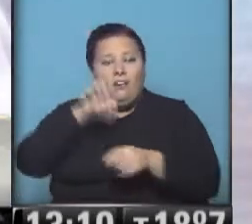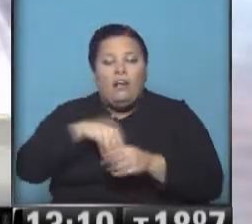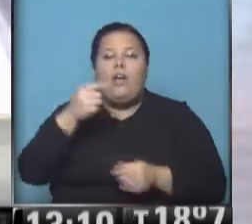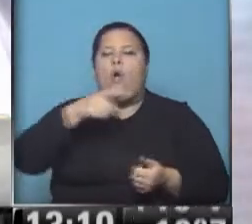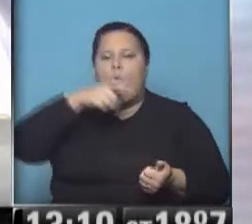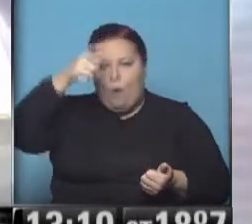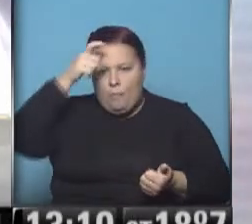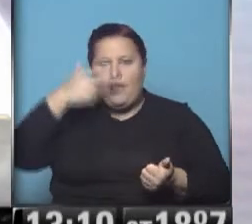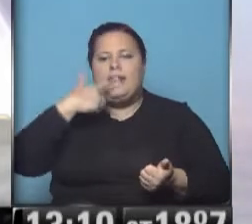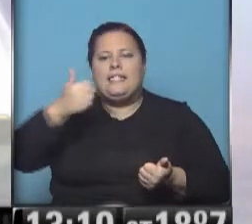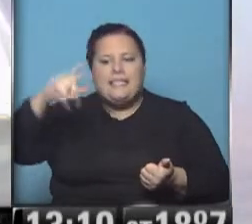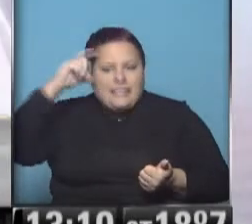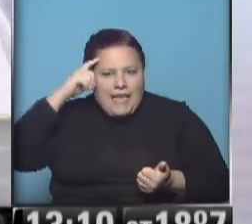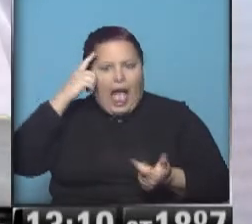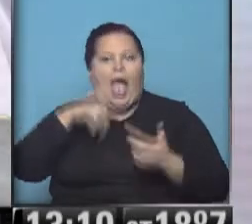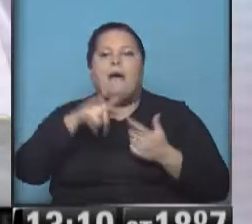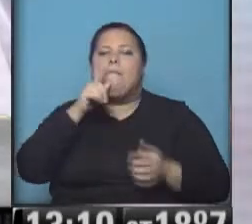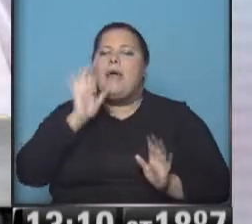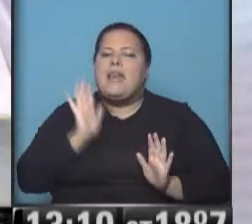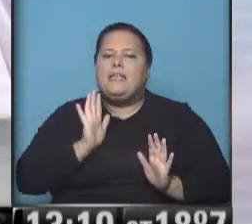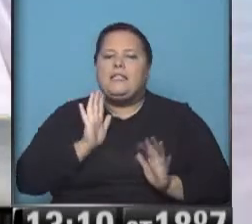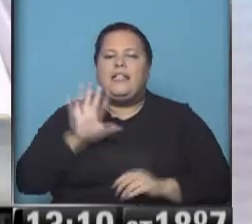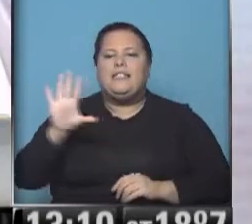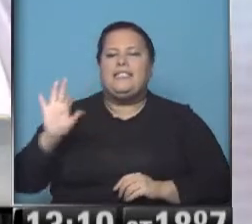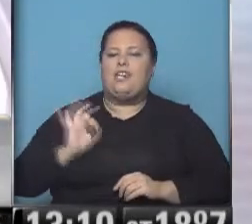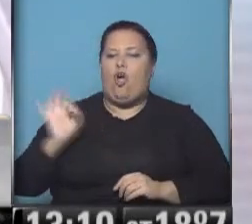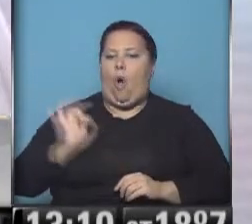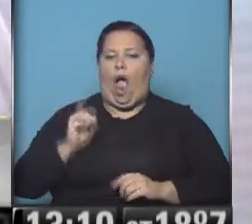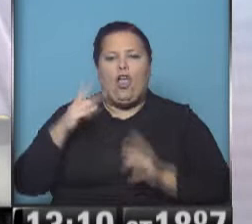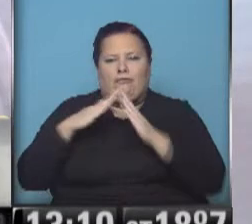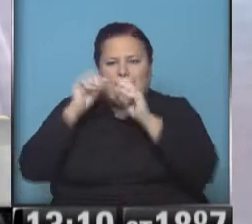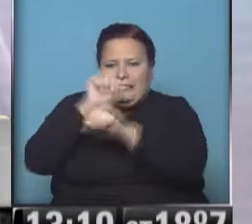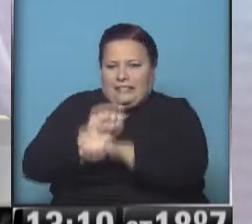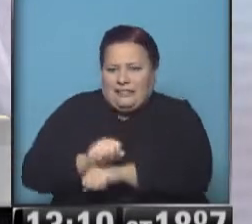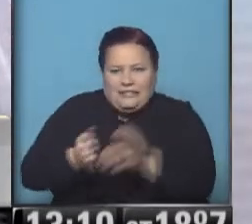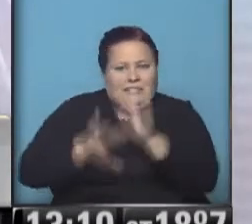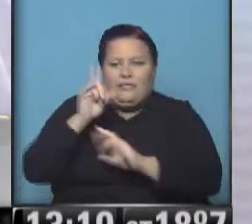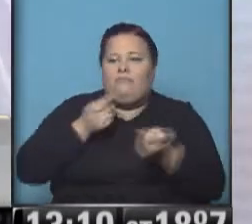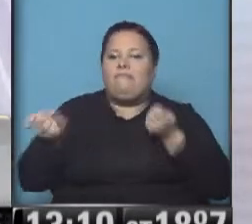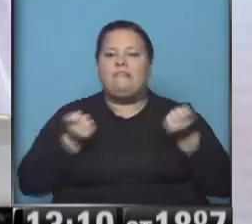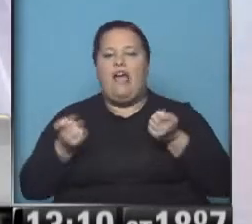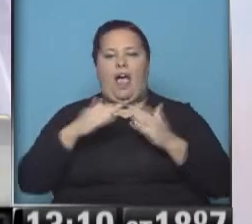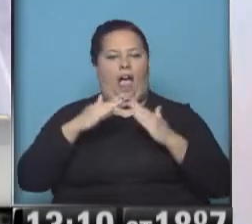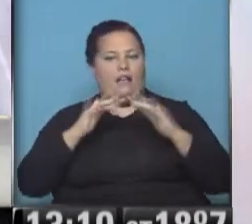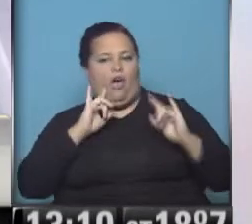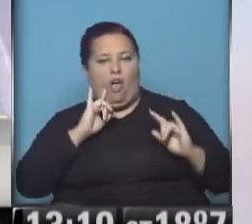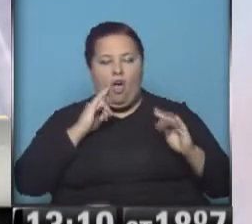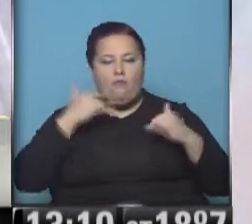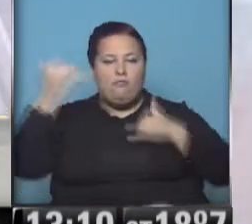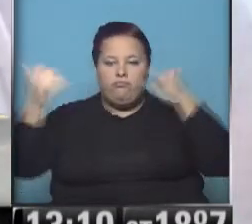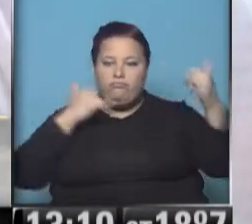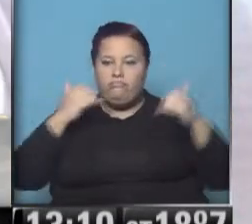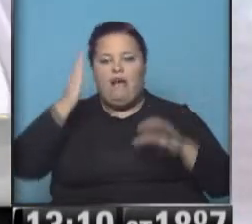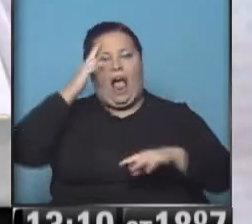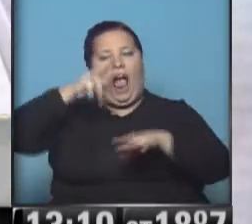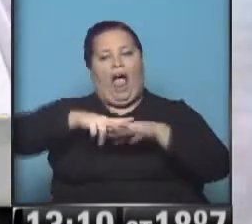same al parecer hacía por lo menos 5 años que no salía de su casa y hacía todas las operaciones desde la cama